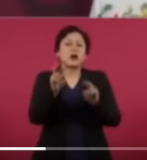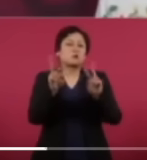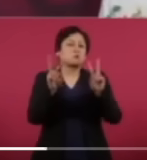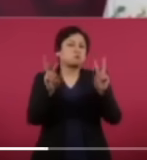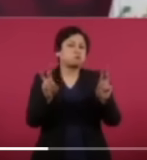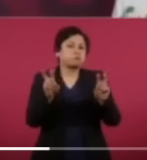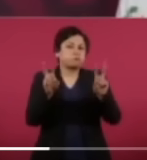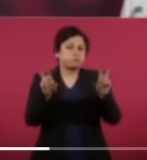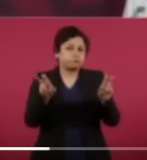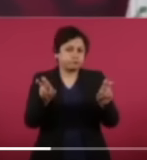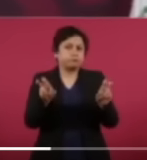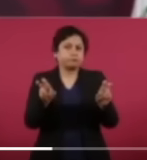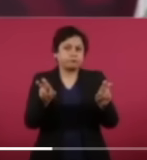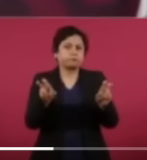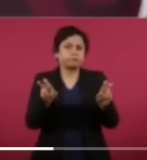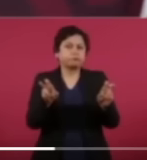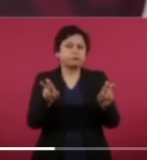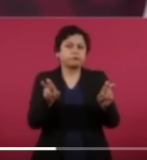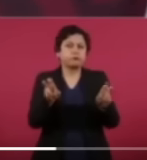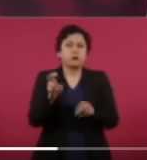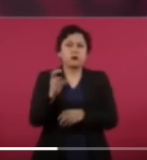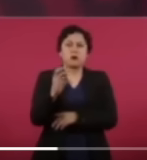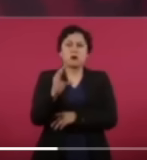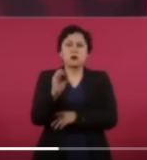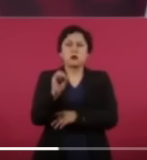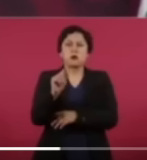llamaban cuotas de